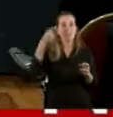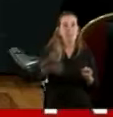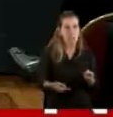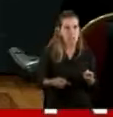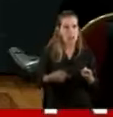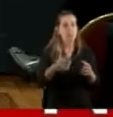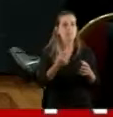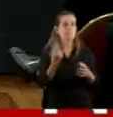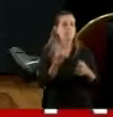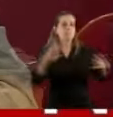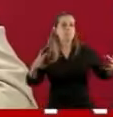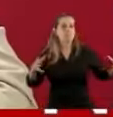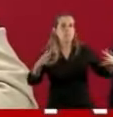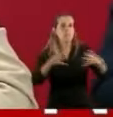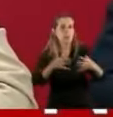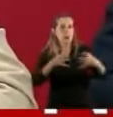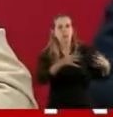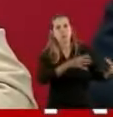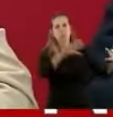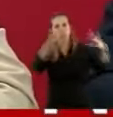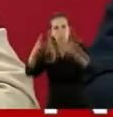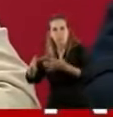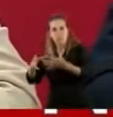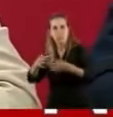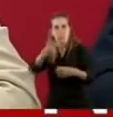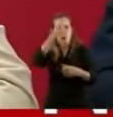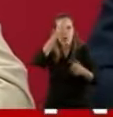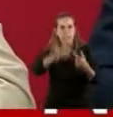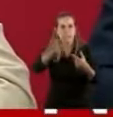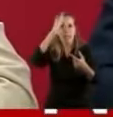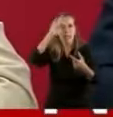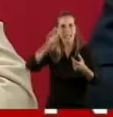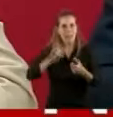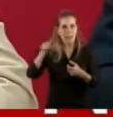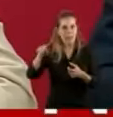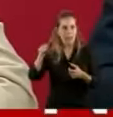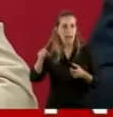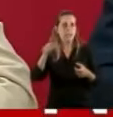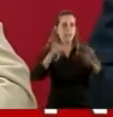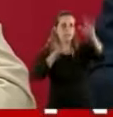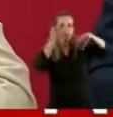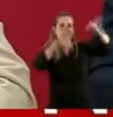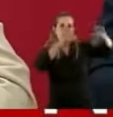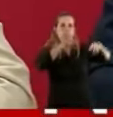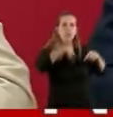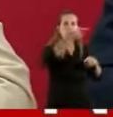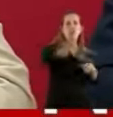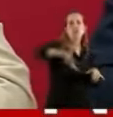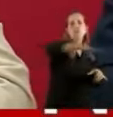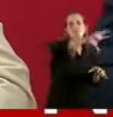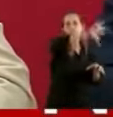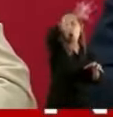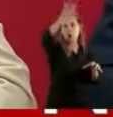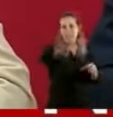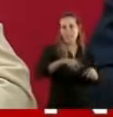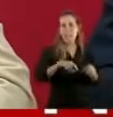mañana a llegar los primeros miembros de las fuerzas federales, que están siendo replegados de otras zonas del